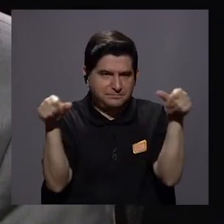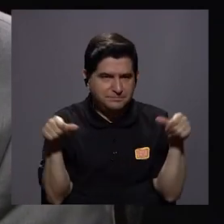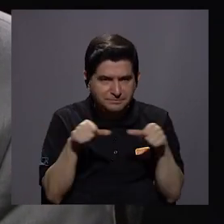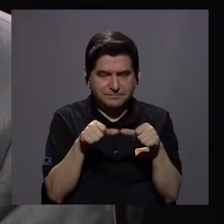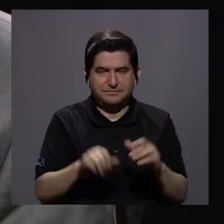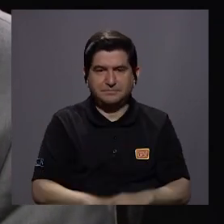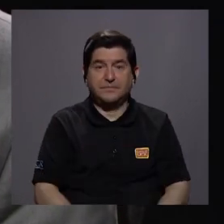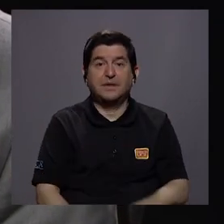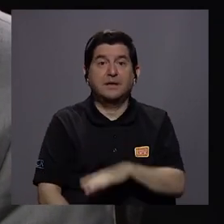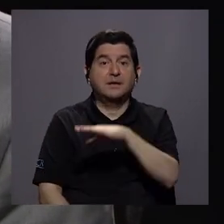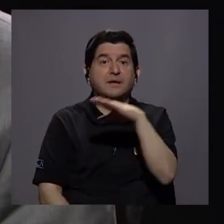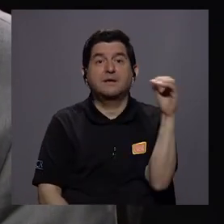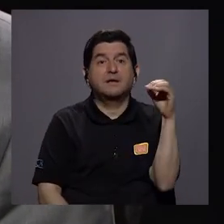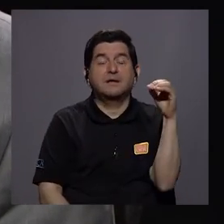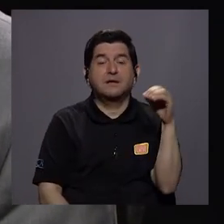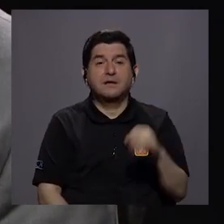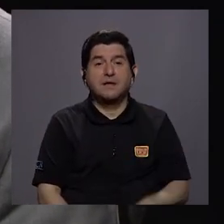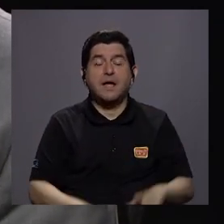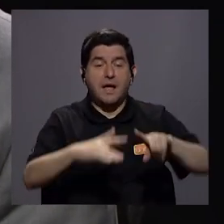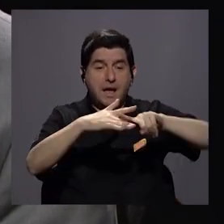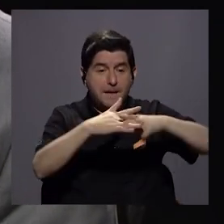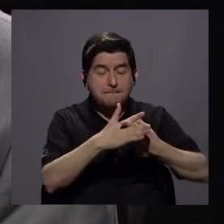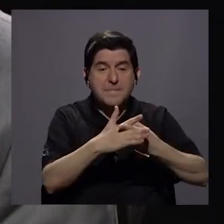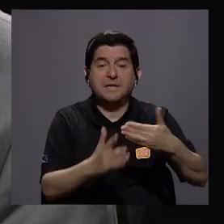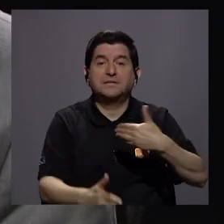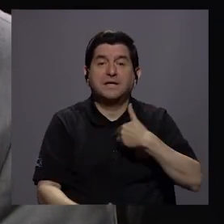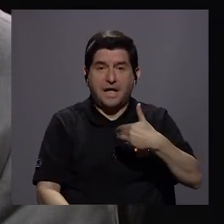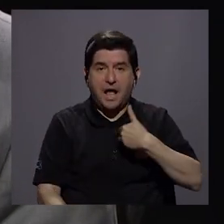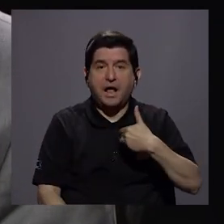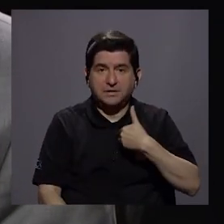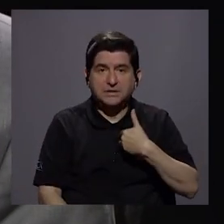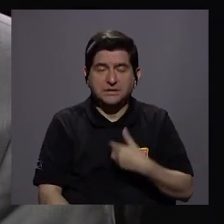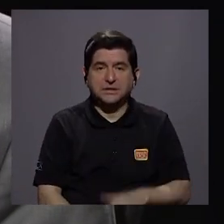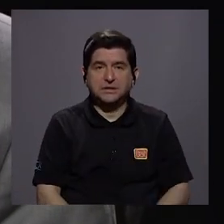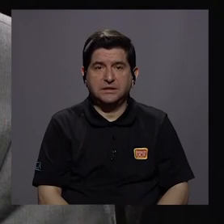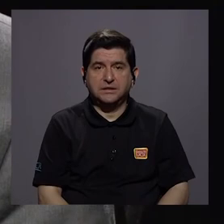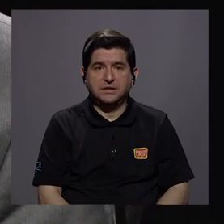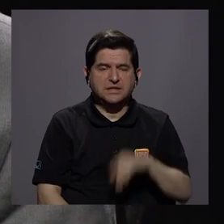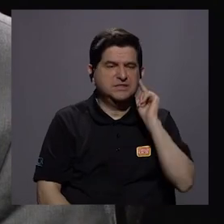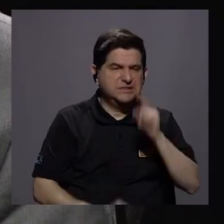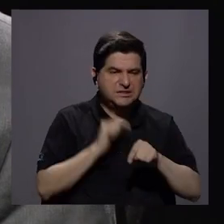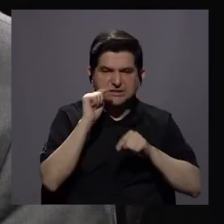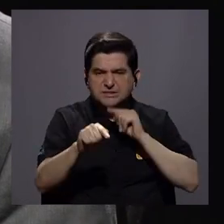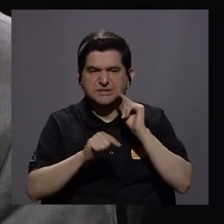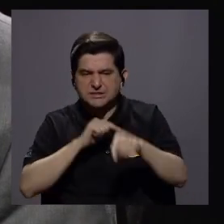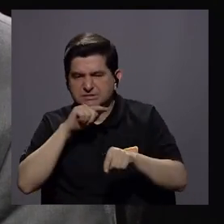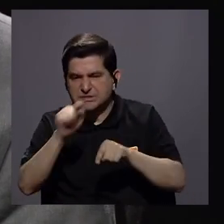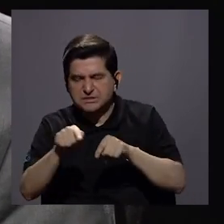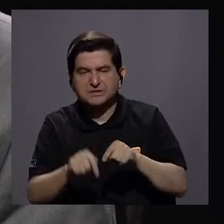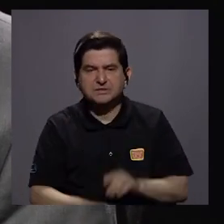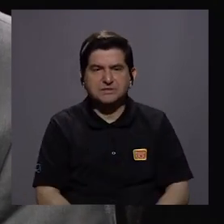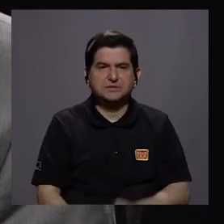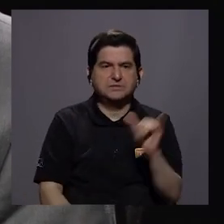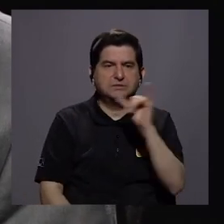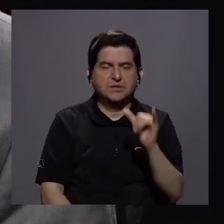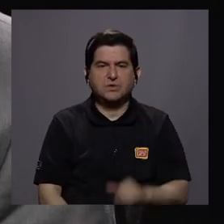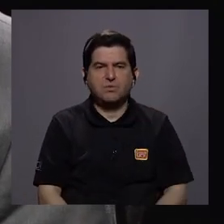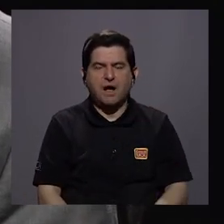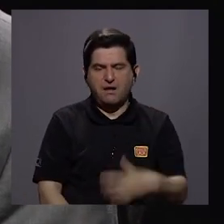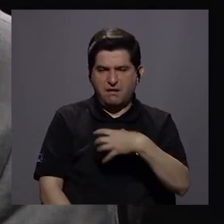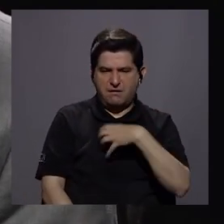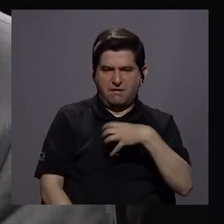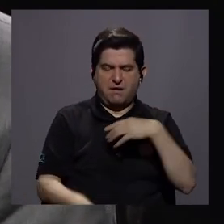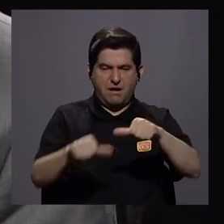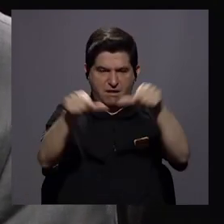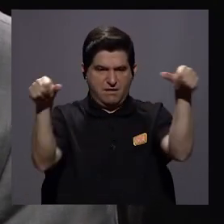sectores, y es donde empieza a recibir, digamos, las críticas, empieza a recibir las